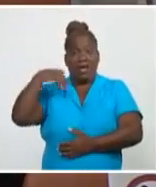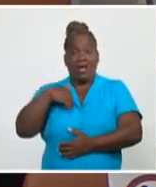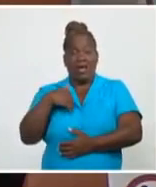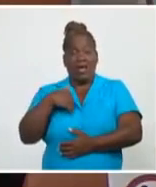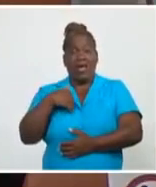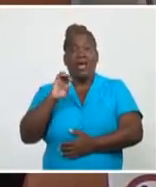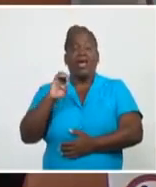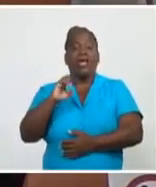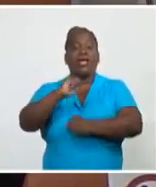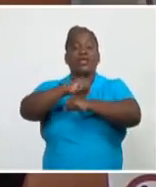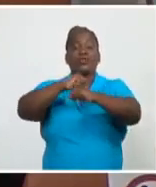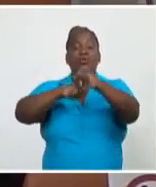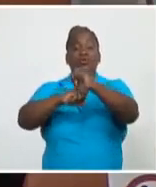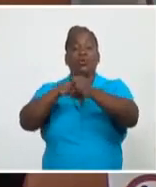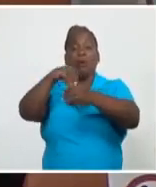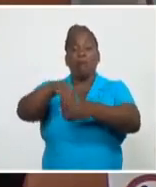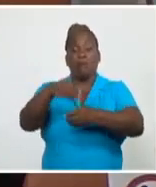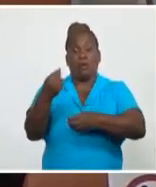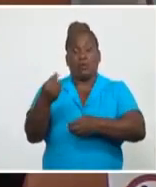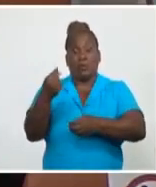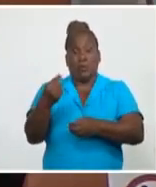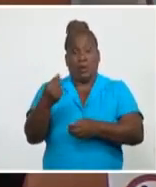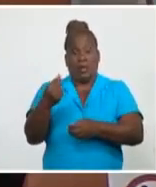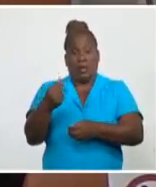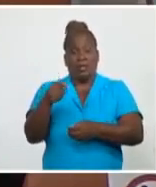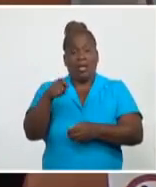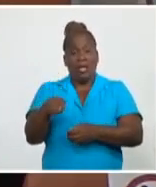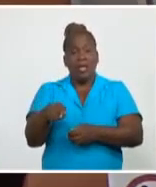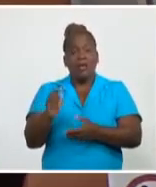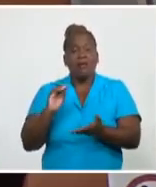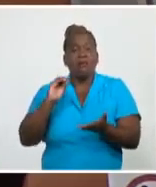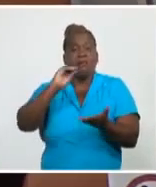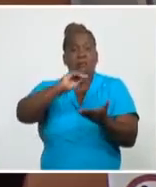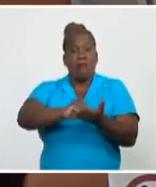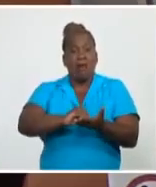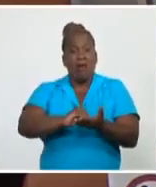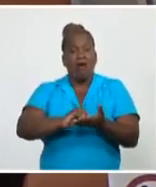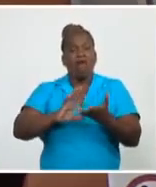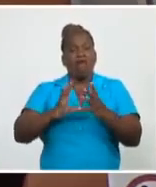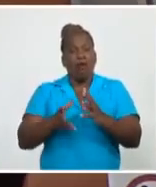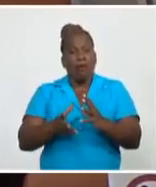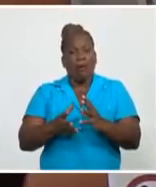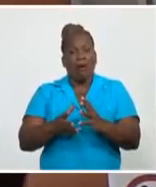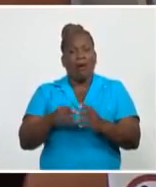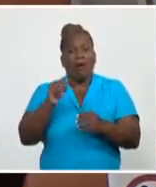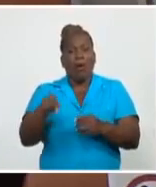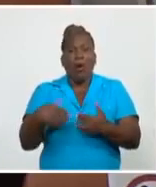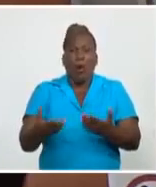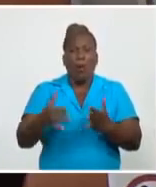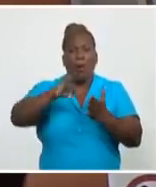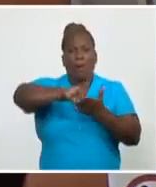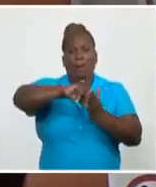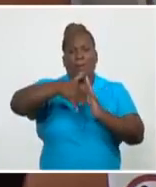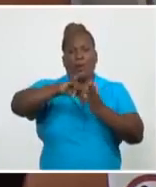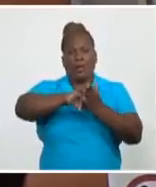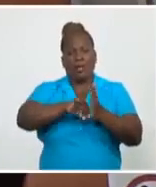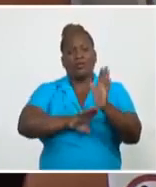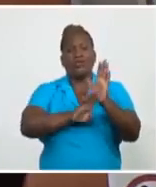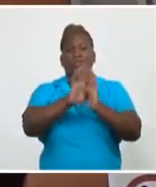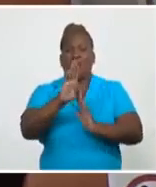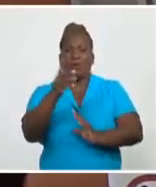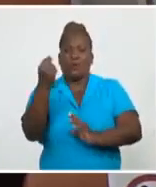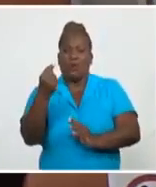estructuras presupuestadas, de nuestros gobiernos, de implementar estas estrategias a través de proyectos de desarrollo económico,